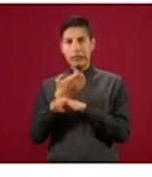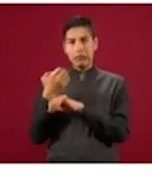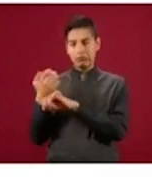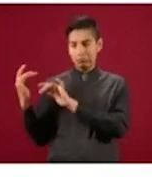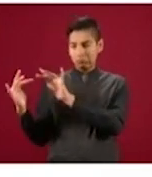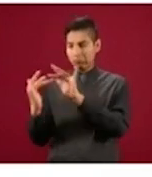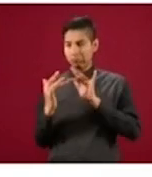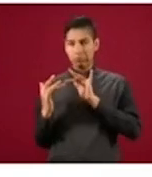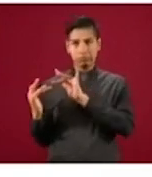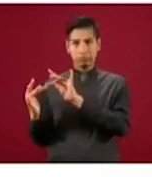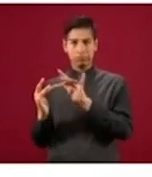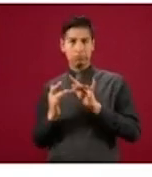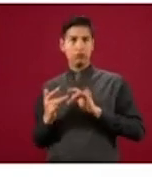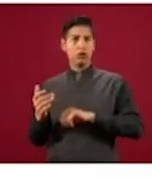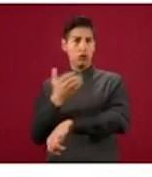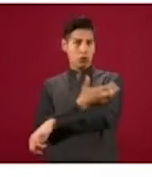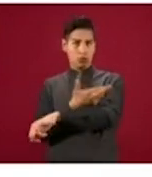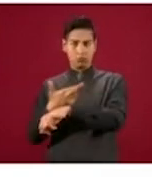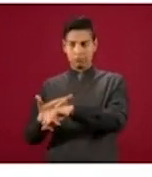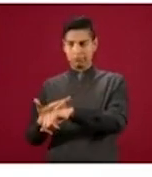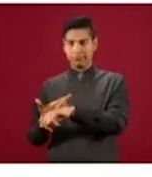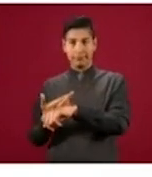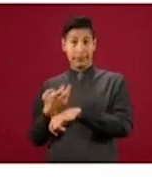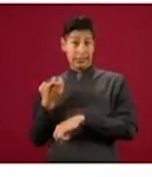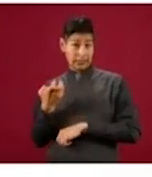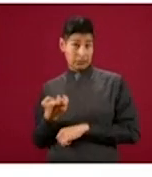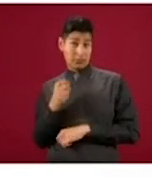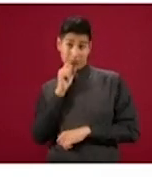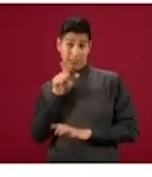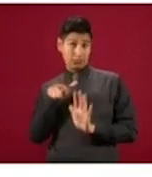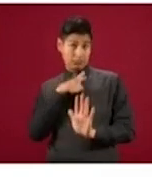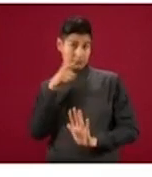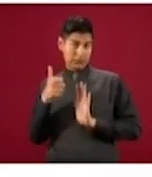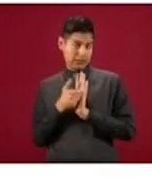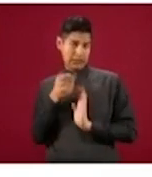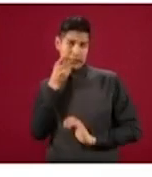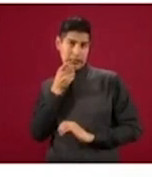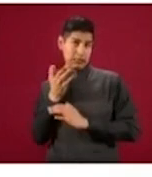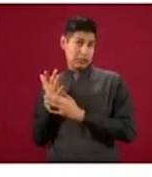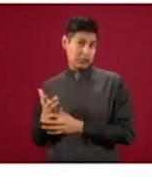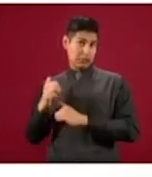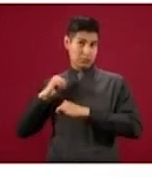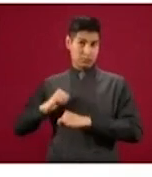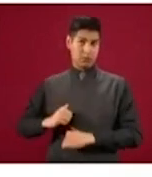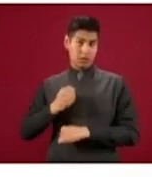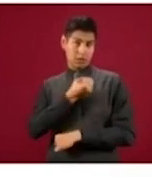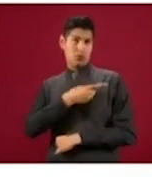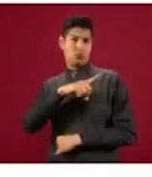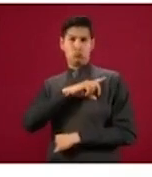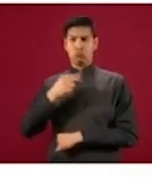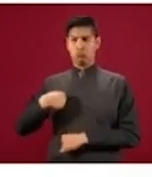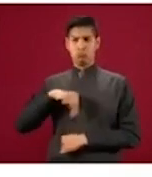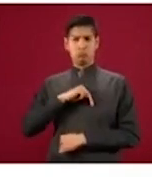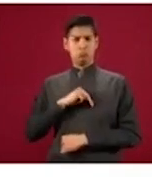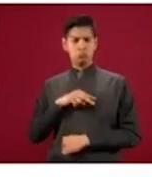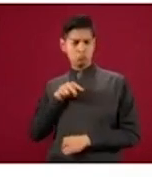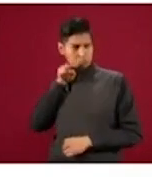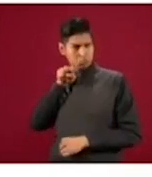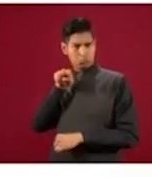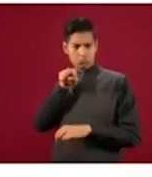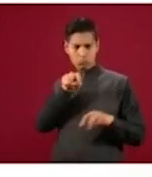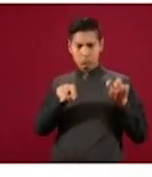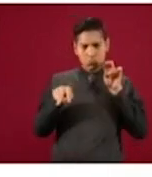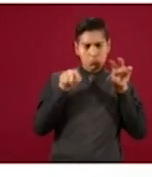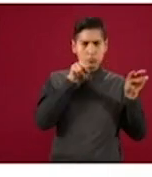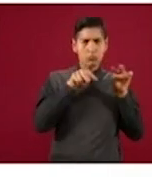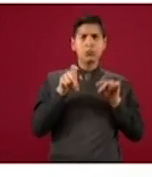los gobiernos estatales como autoridades de salud y hemos visto con gusto que la gran mayoría de los